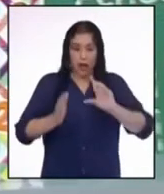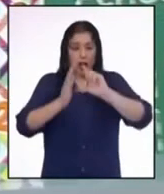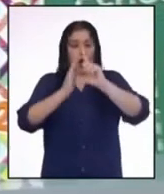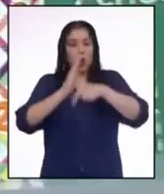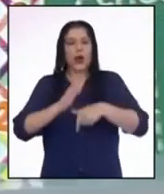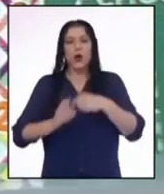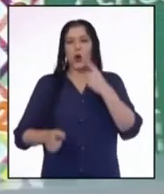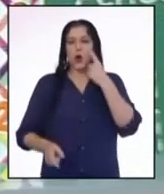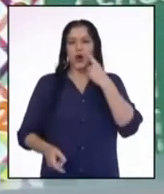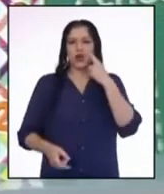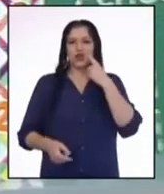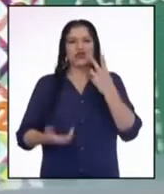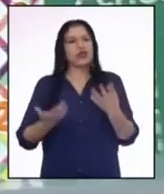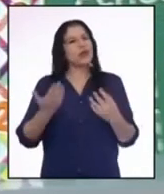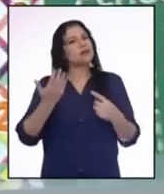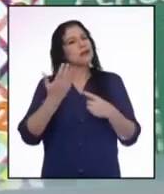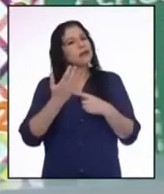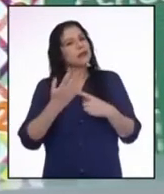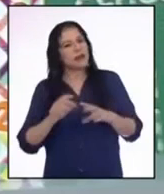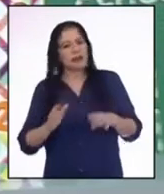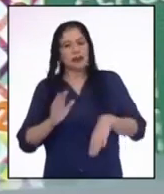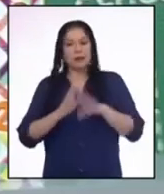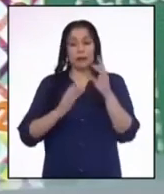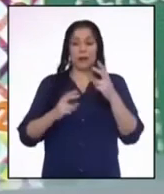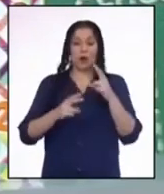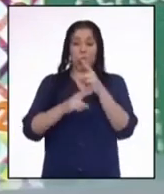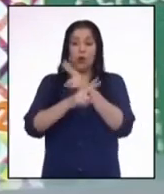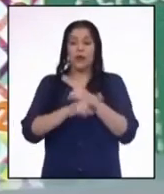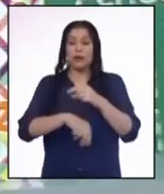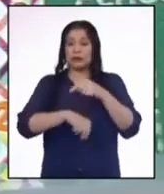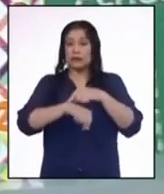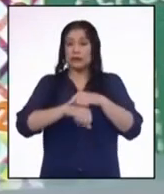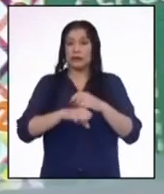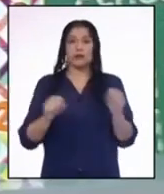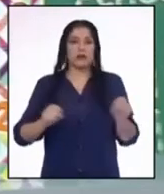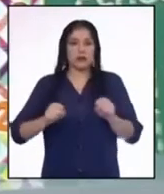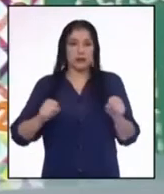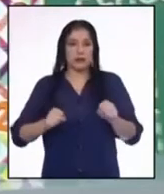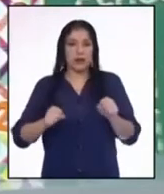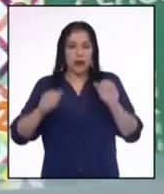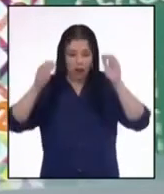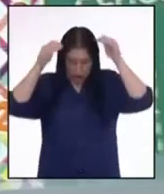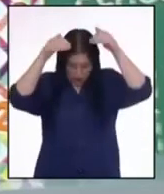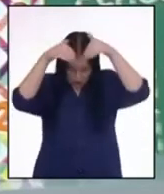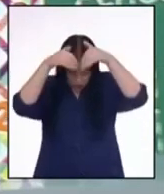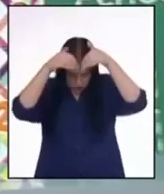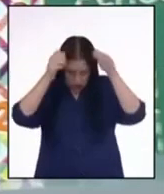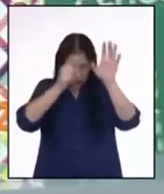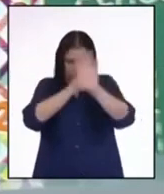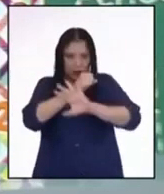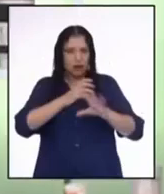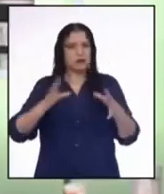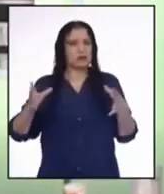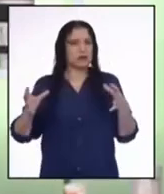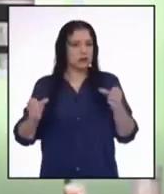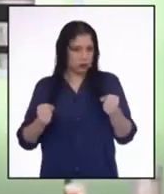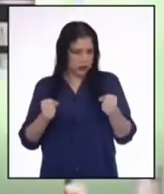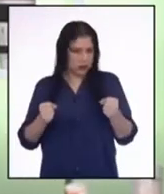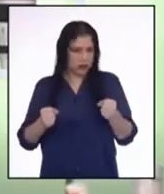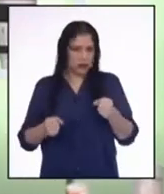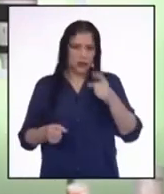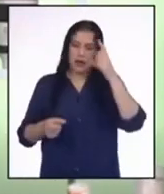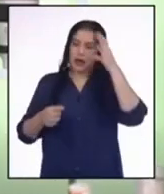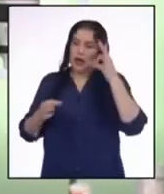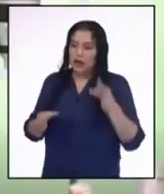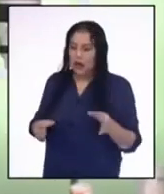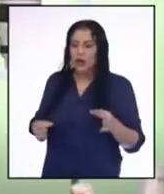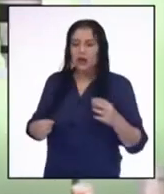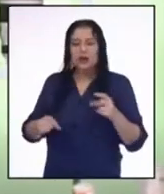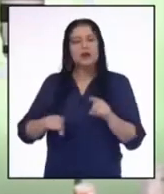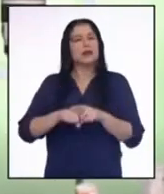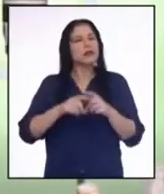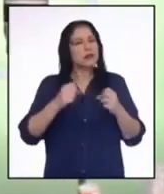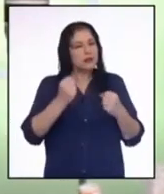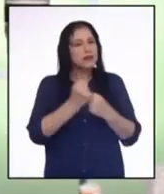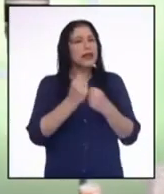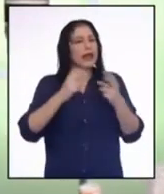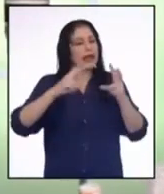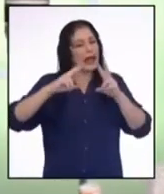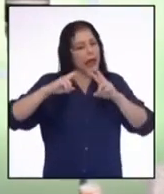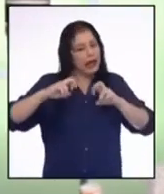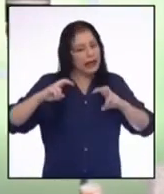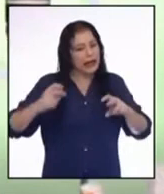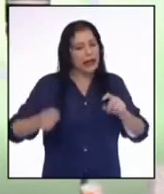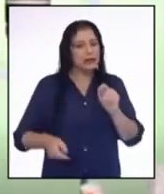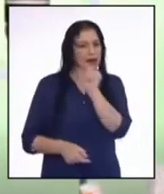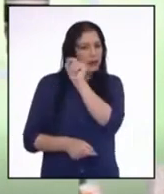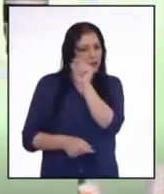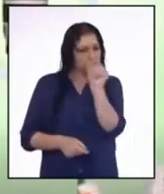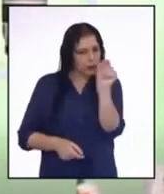Luego, conocer una técnica más para cuidarse durante un sismo, agacharse, cubrirse y sujetarse. Creo que se ha reforzado el análisis con la ayuda